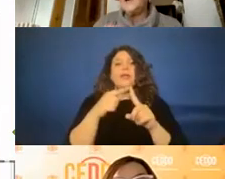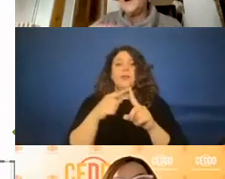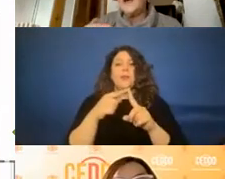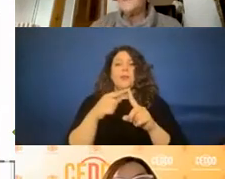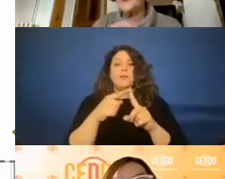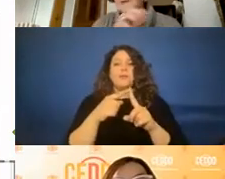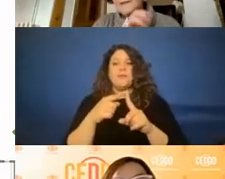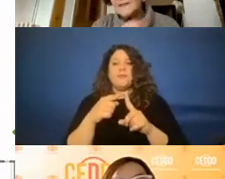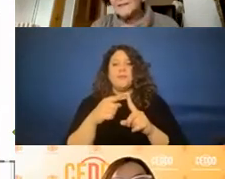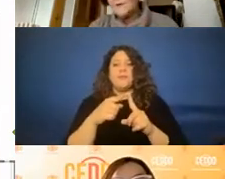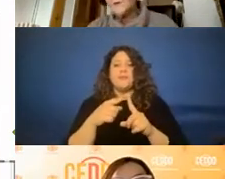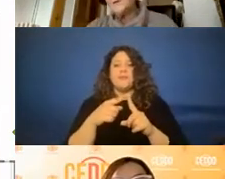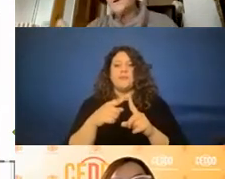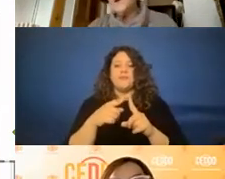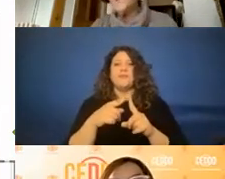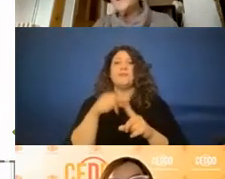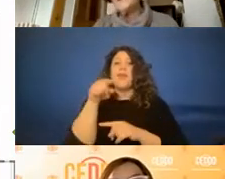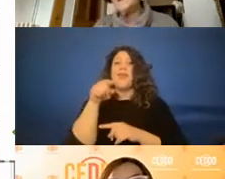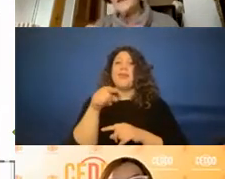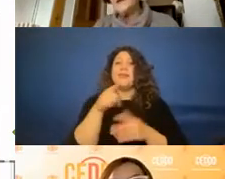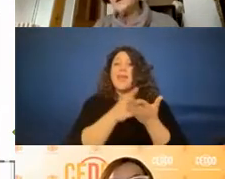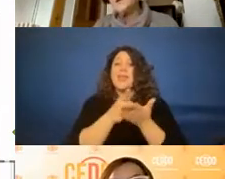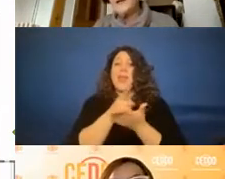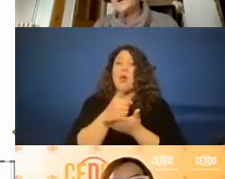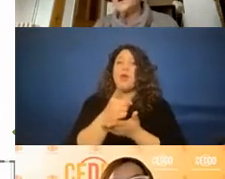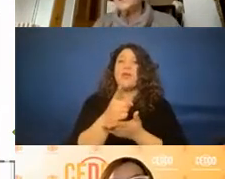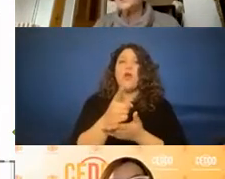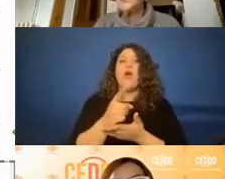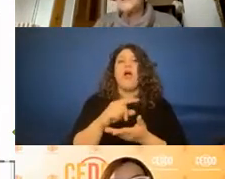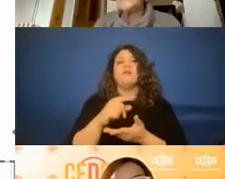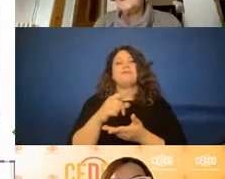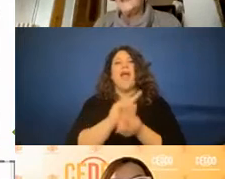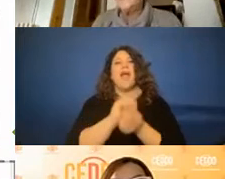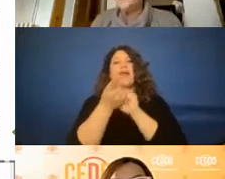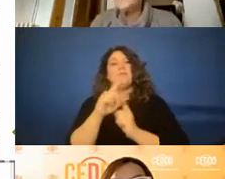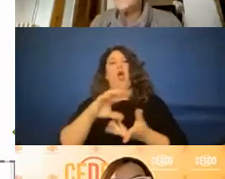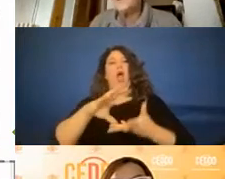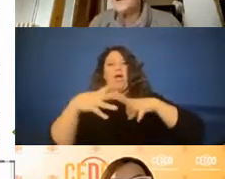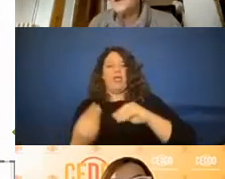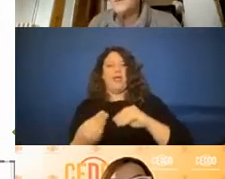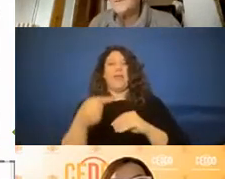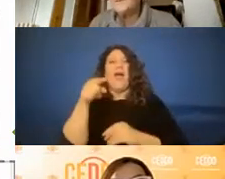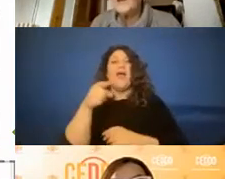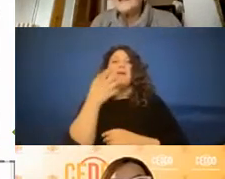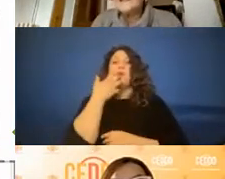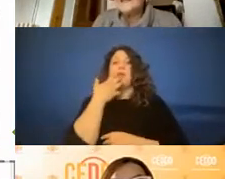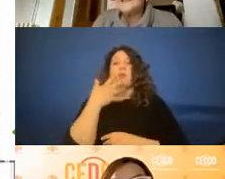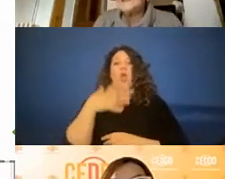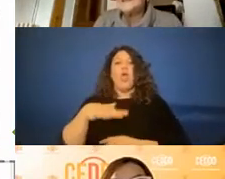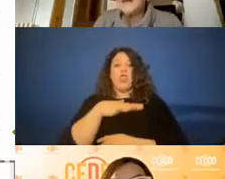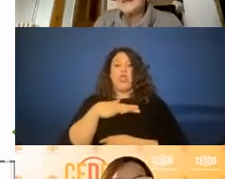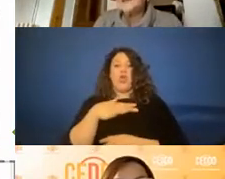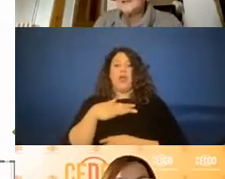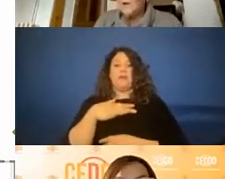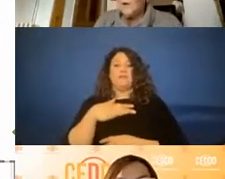a los cambios en ese recorrido. Pueden ir encontrando zonas de encuentro con ellos mismos si